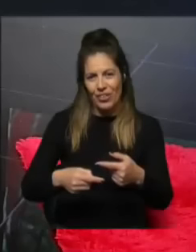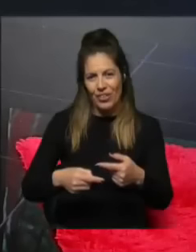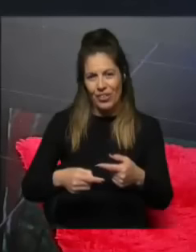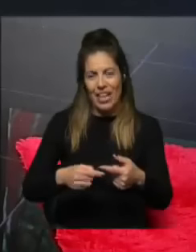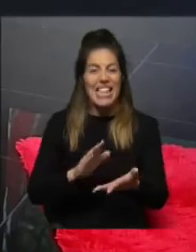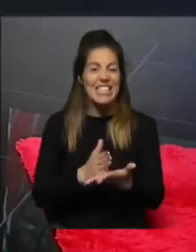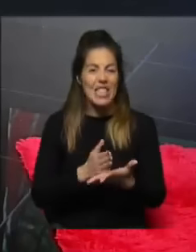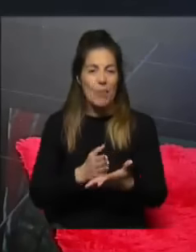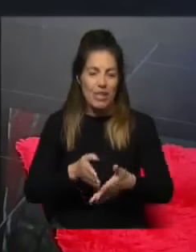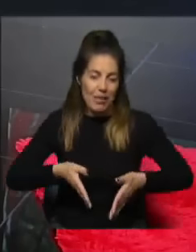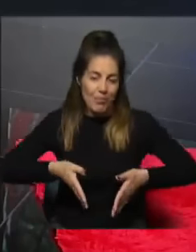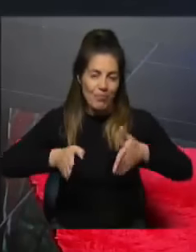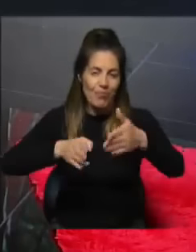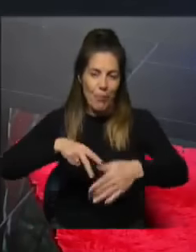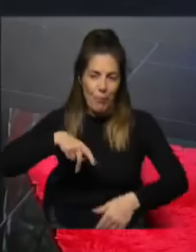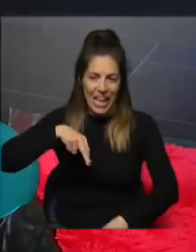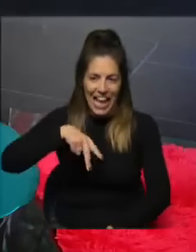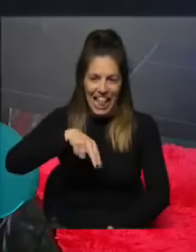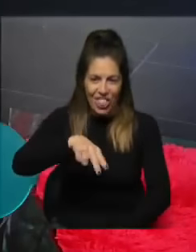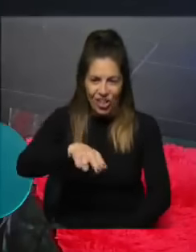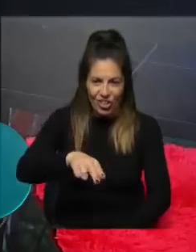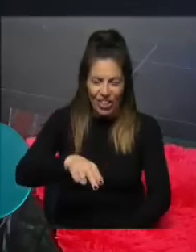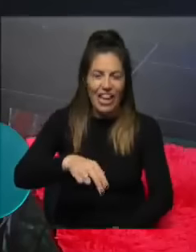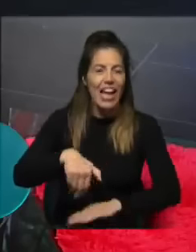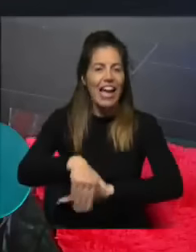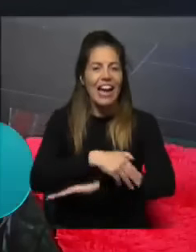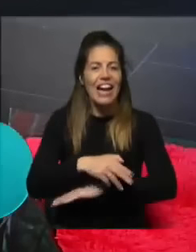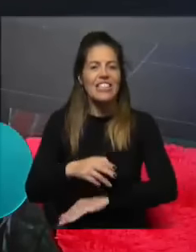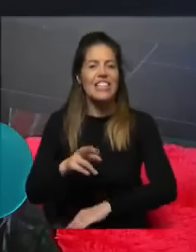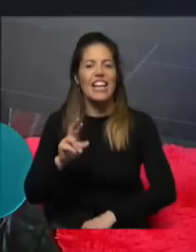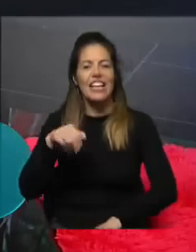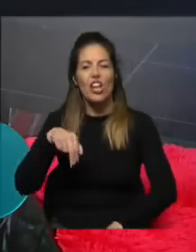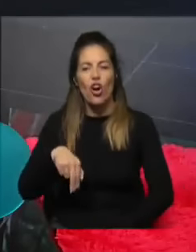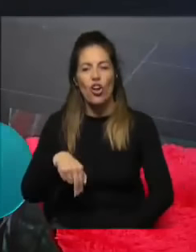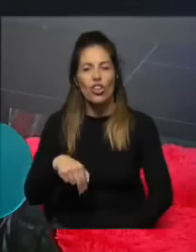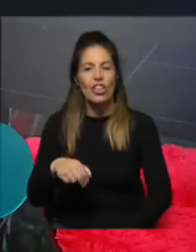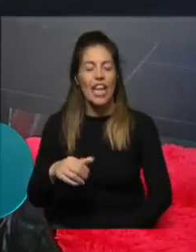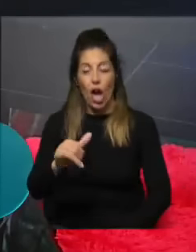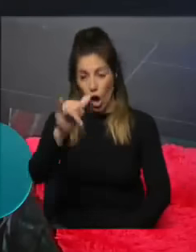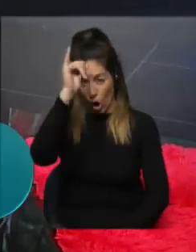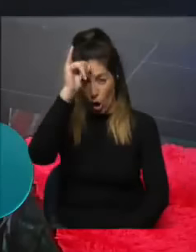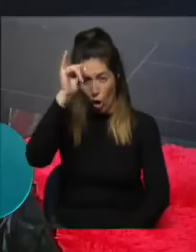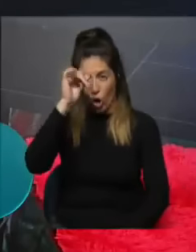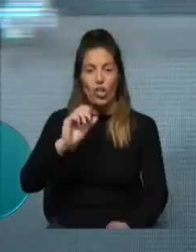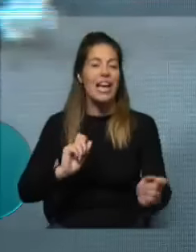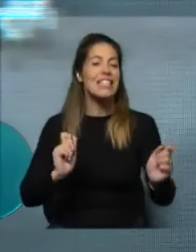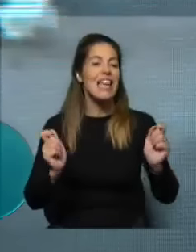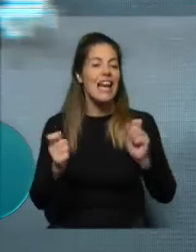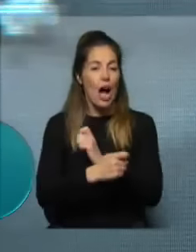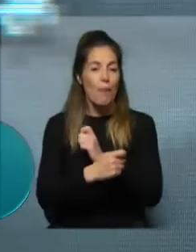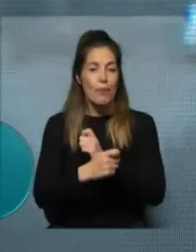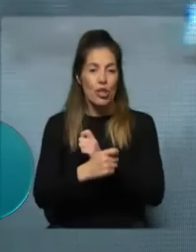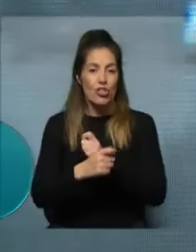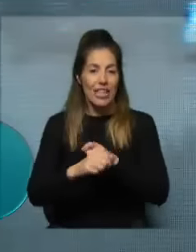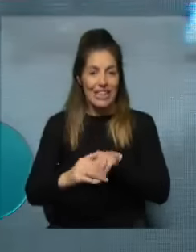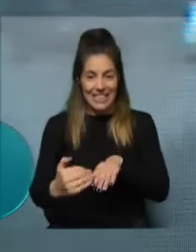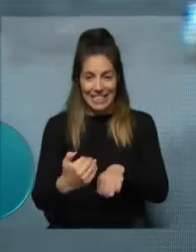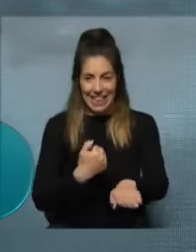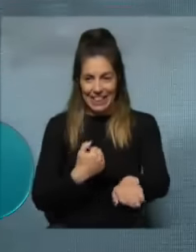Semi-peatonalización. Perfecto, perfecto. De las calles Rincón y Colón. Así que van a haber varios cambios de sentidos de